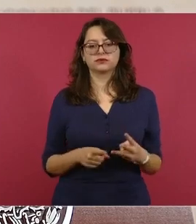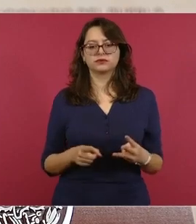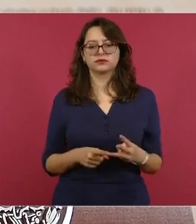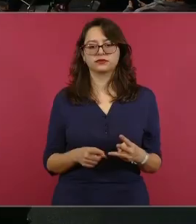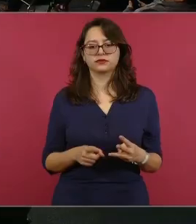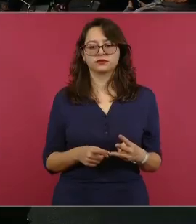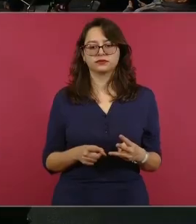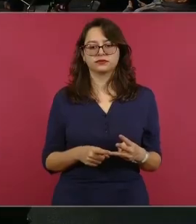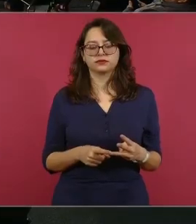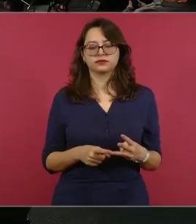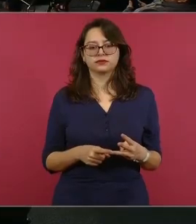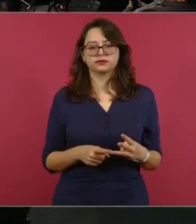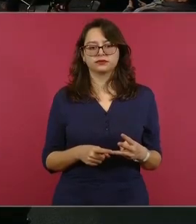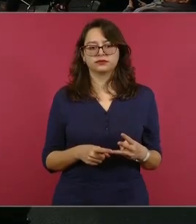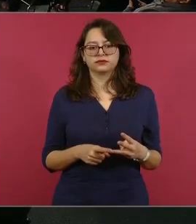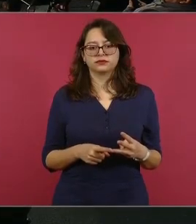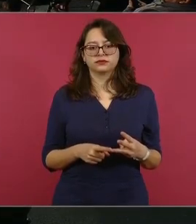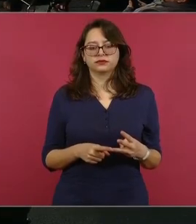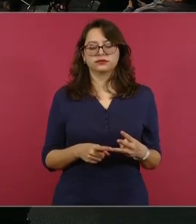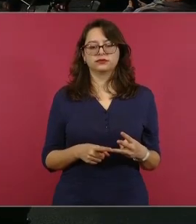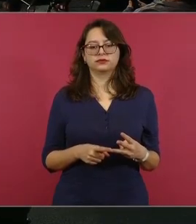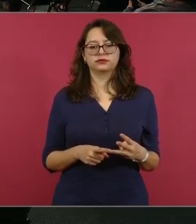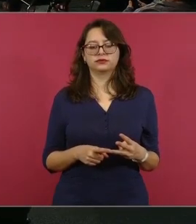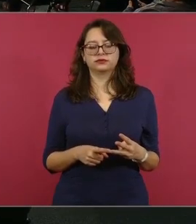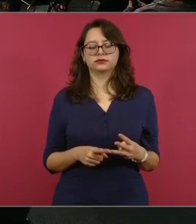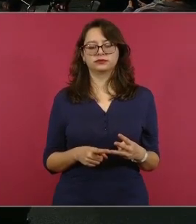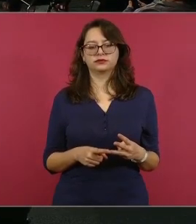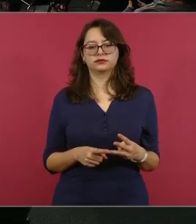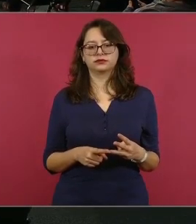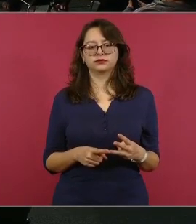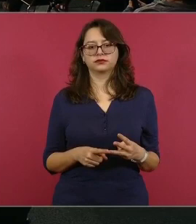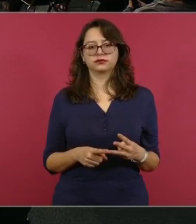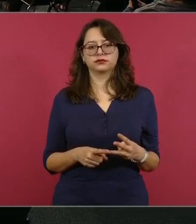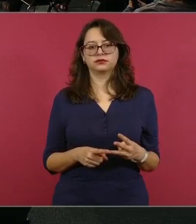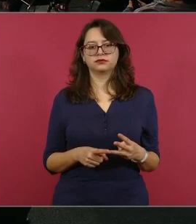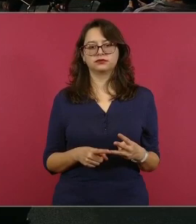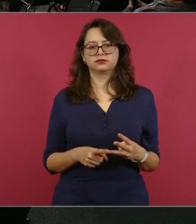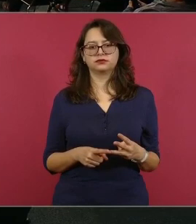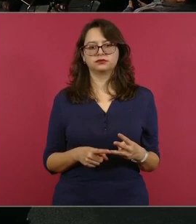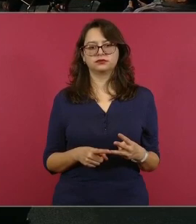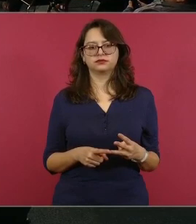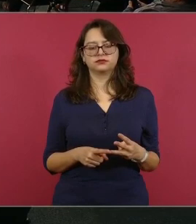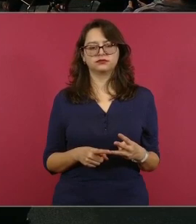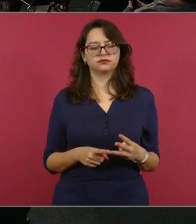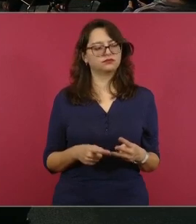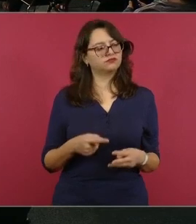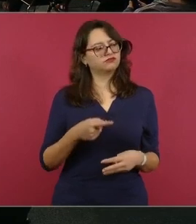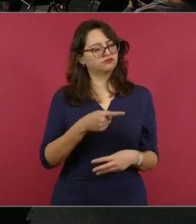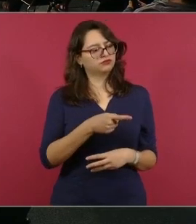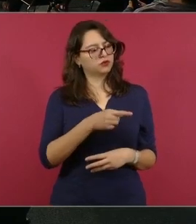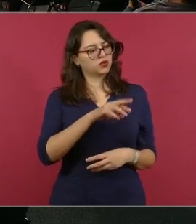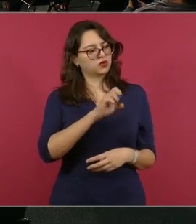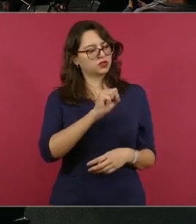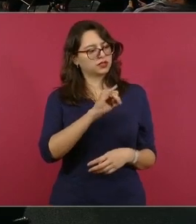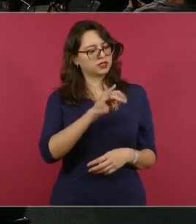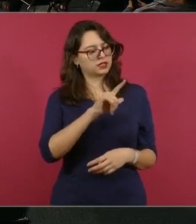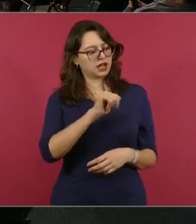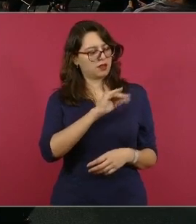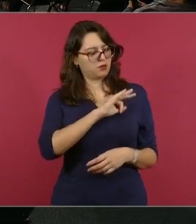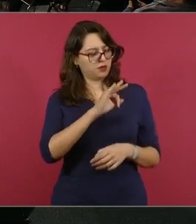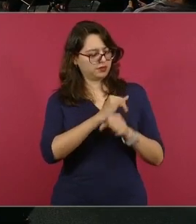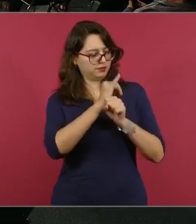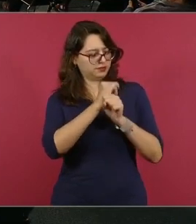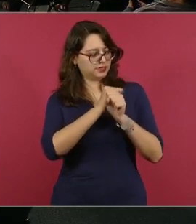que. La persona que lo engañaron, lo que había. A ver si Rosa Isela hace la